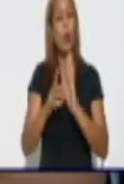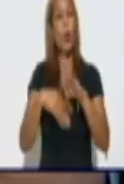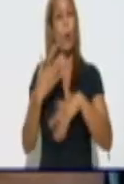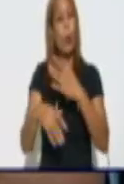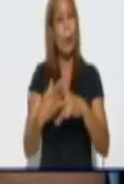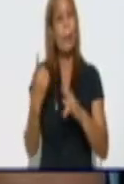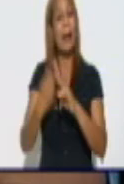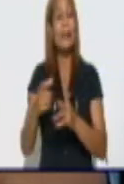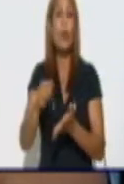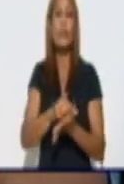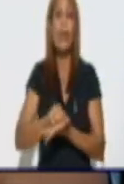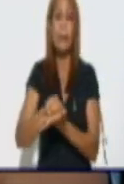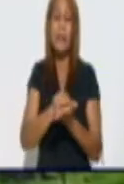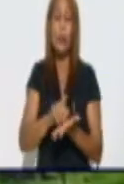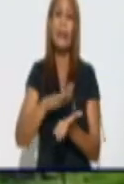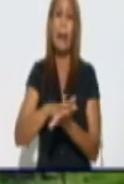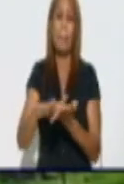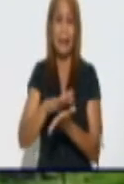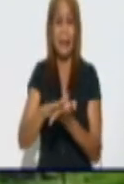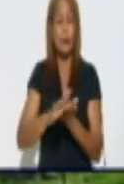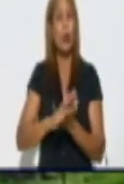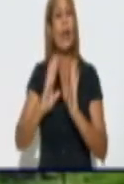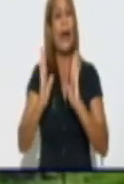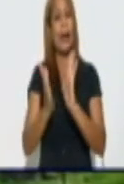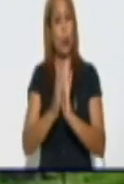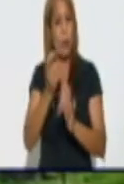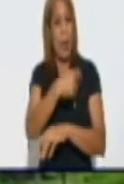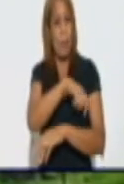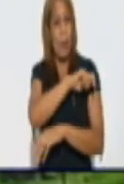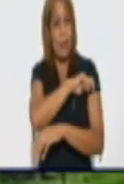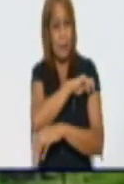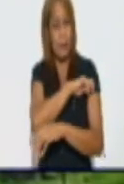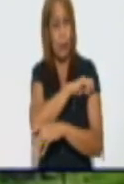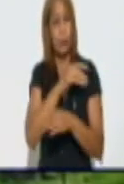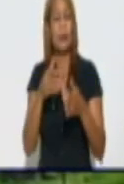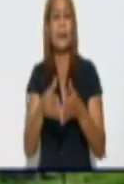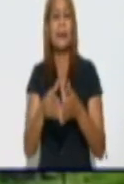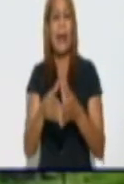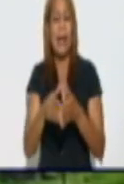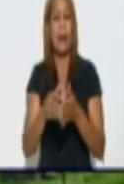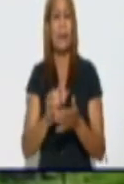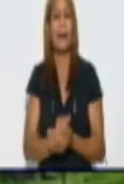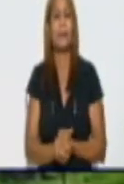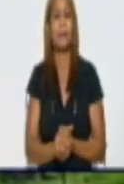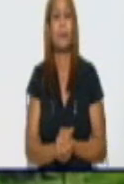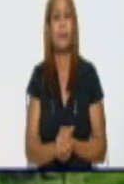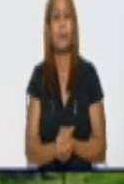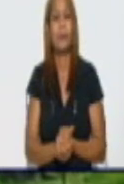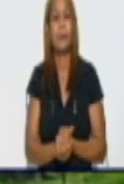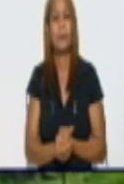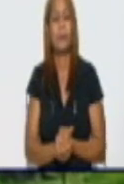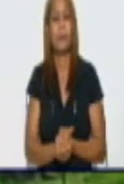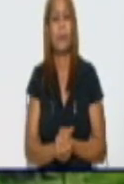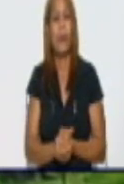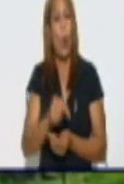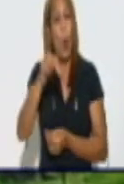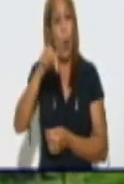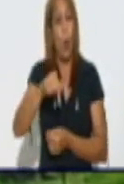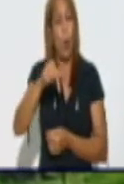recursos hidráulicos, por haber estado con nosotros acompañándonos este mediodía a través de nuestro panel informativo.